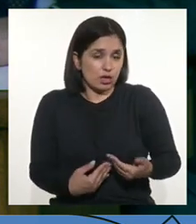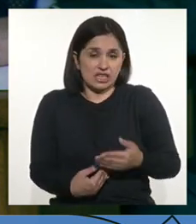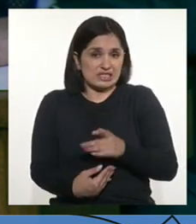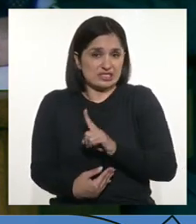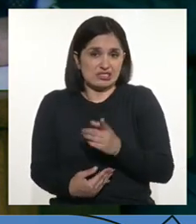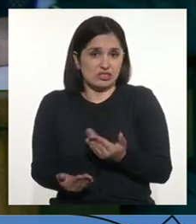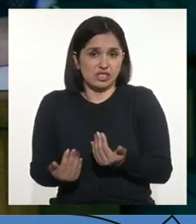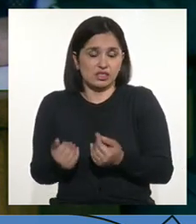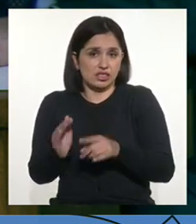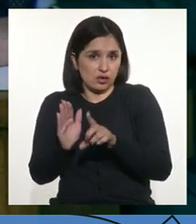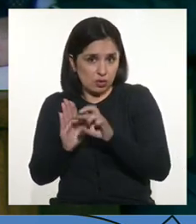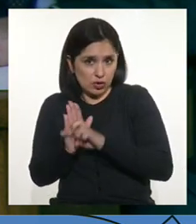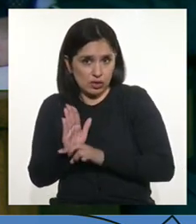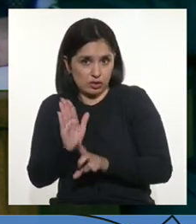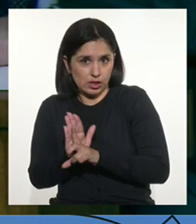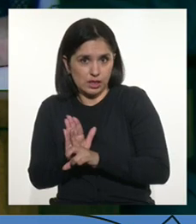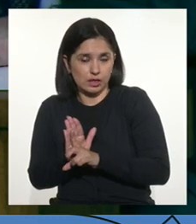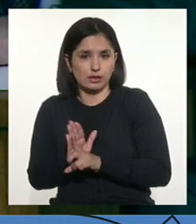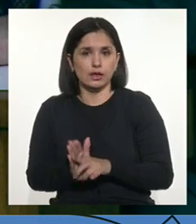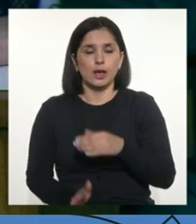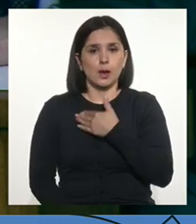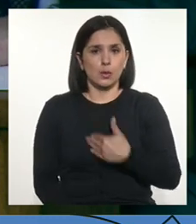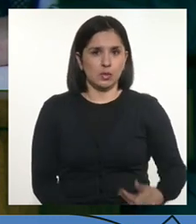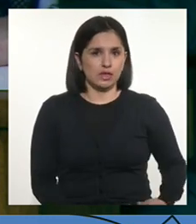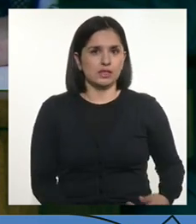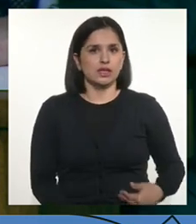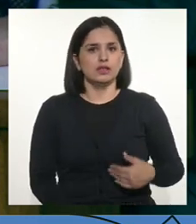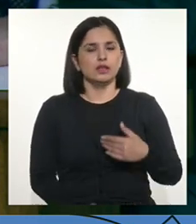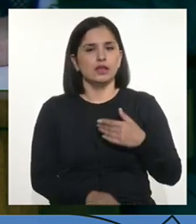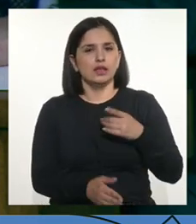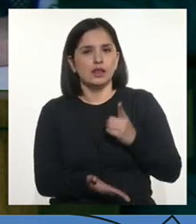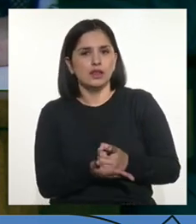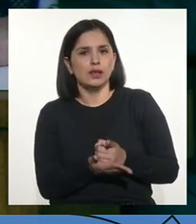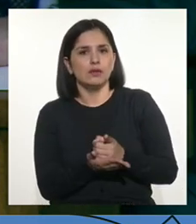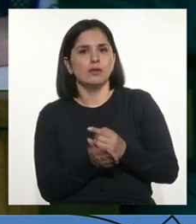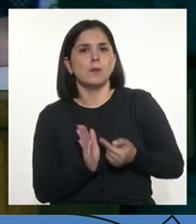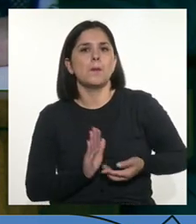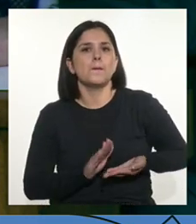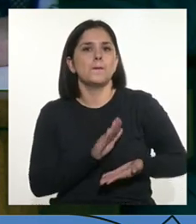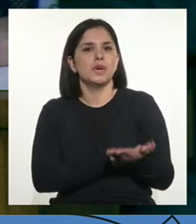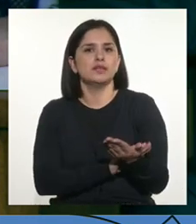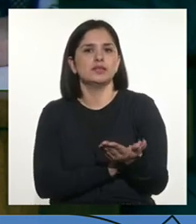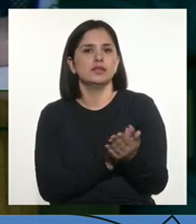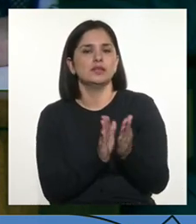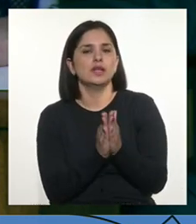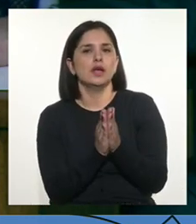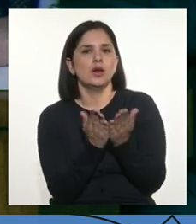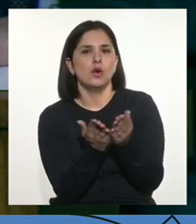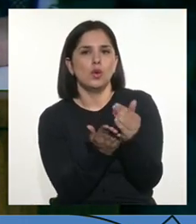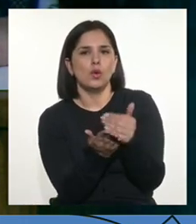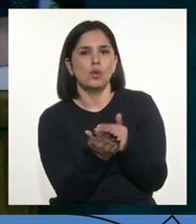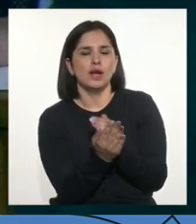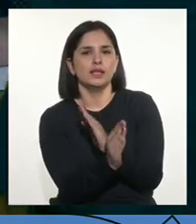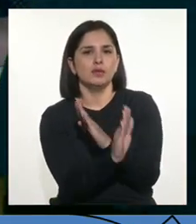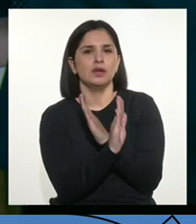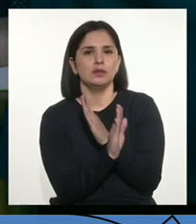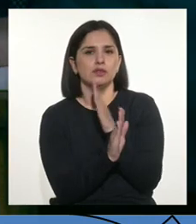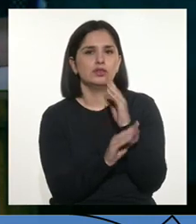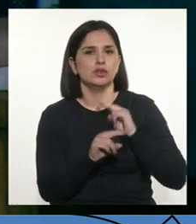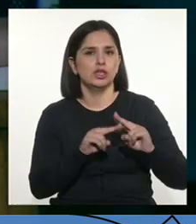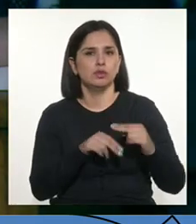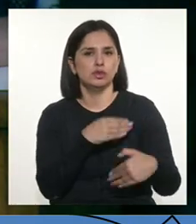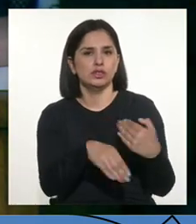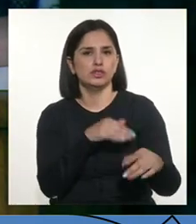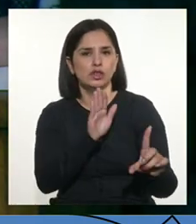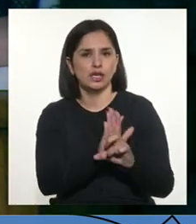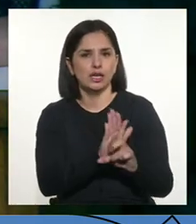sobre la materia especie tenga que hacer un presentar un plan de reinicio e legislativa y este plan de revisión legislativa pero va a elaborar con